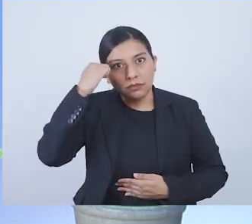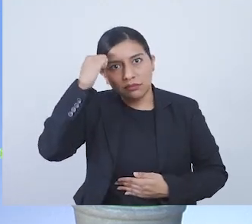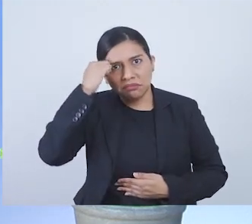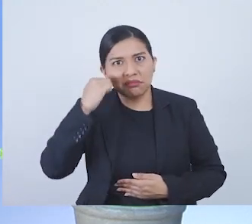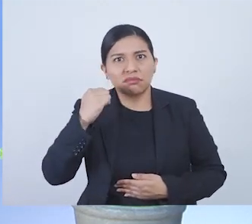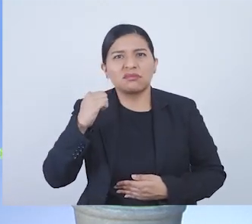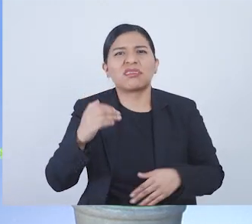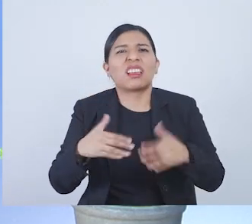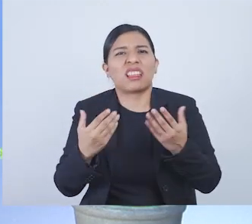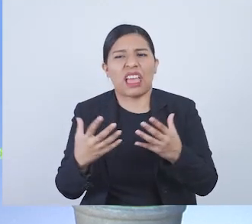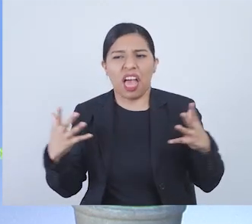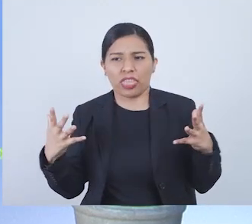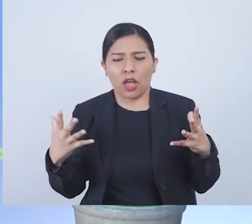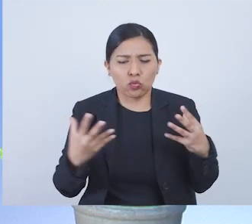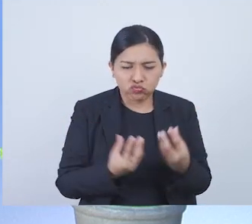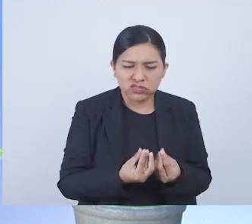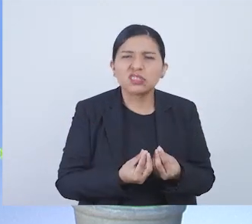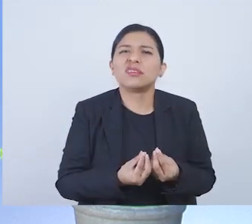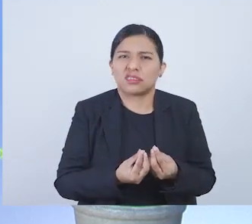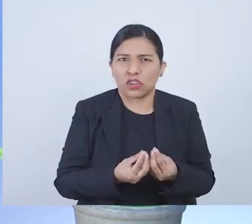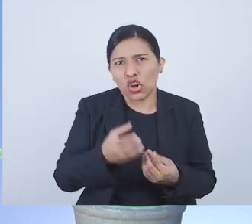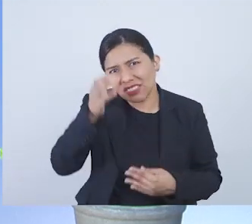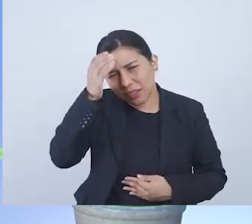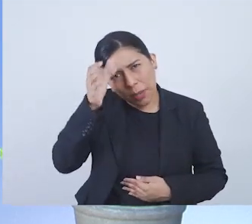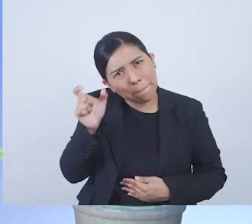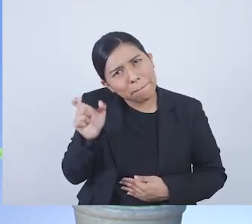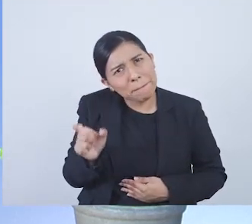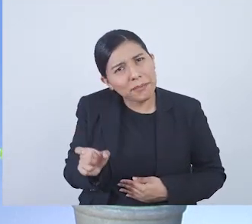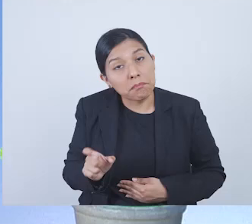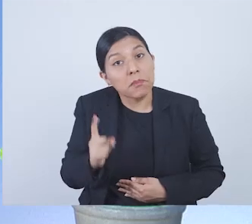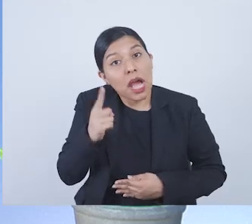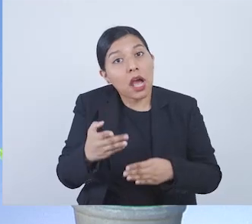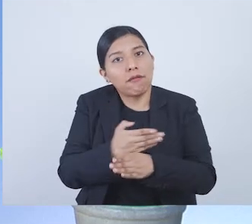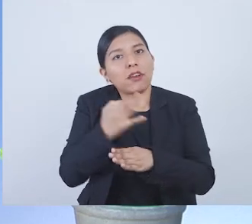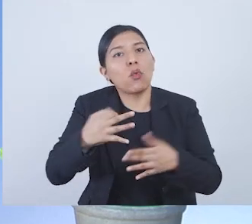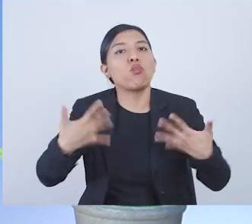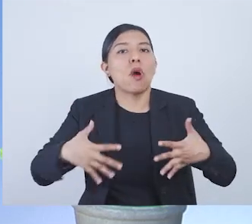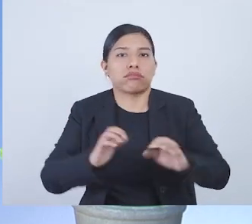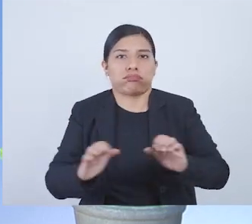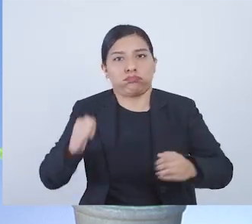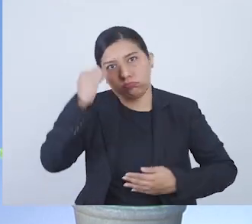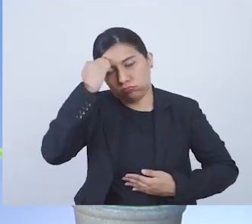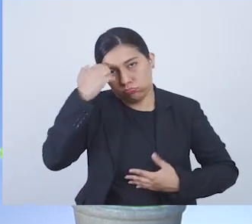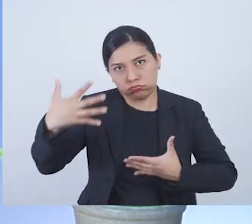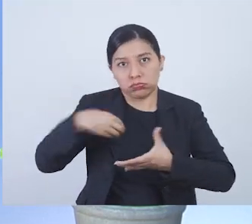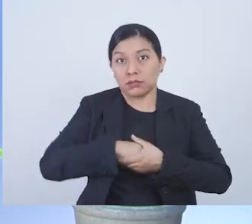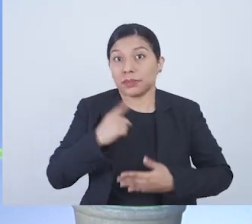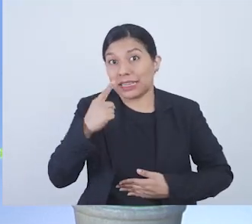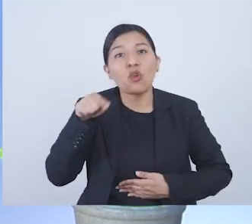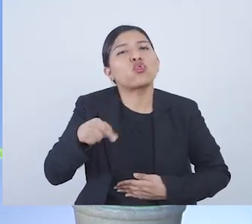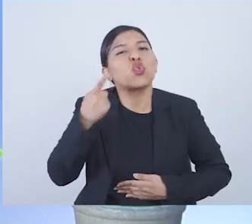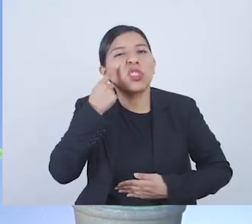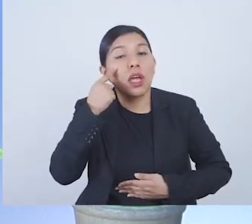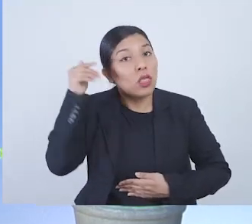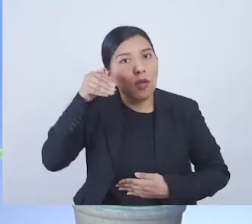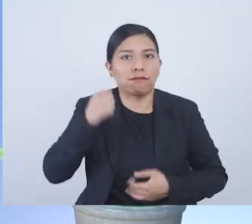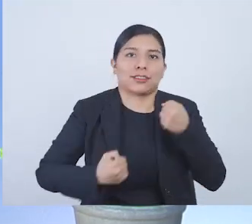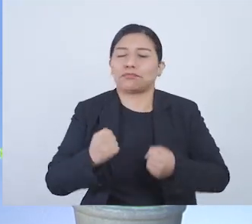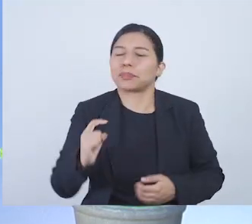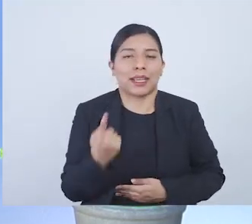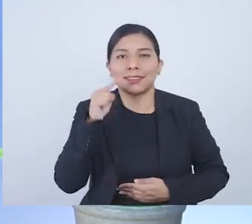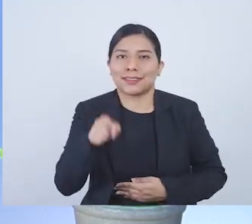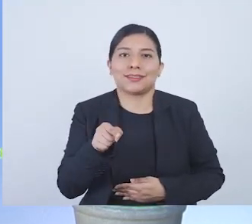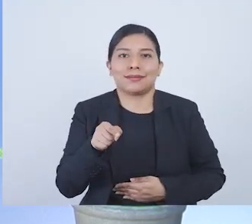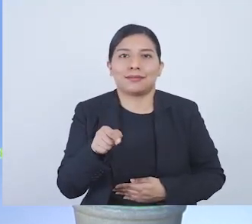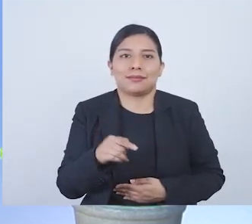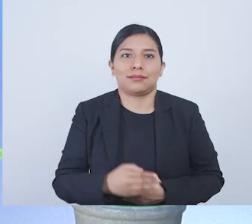qué es pequeño. Todo eso a través del juego, a través de la educación física. Y a la vez, como